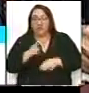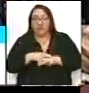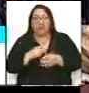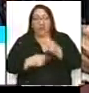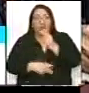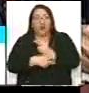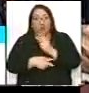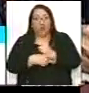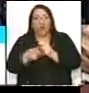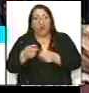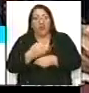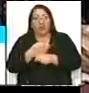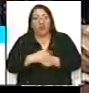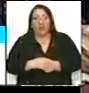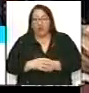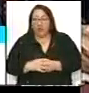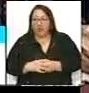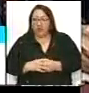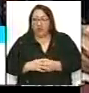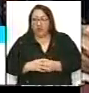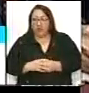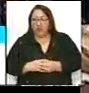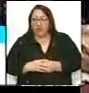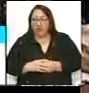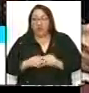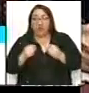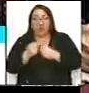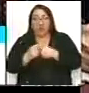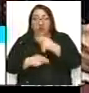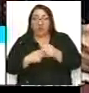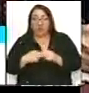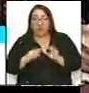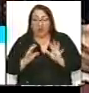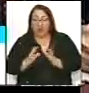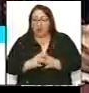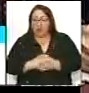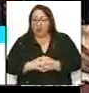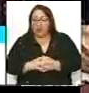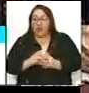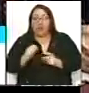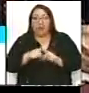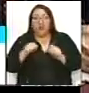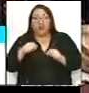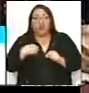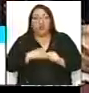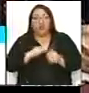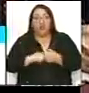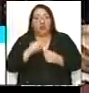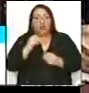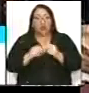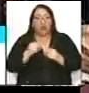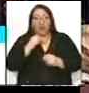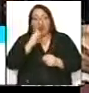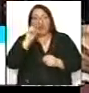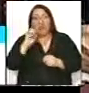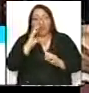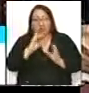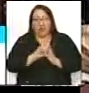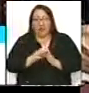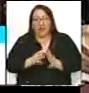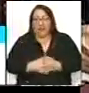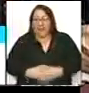que prevalecen son las fórmulas provenientes de los partidos nacionales. Si nosotros, por ejemplo, en la reforma dijéramos